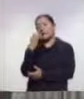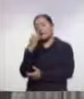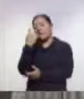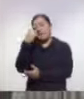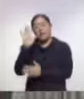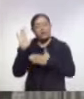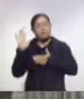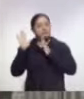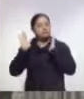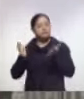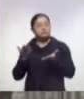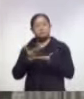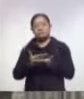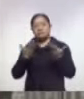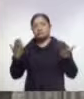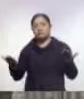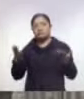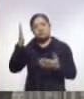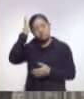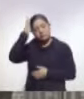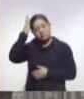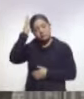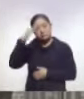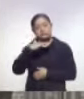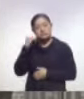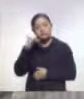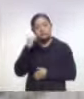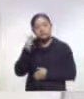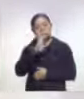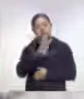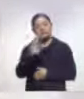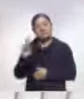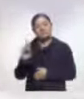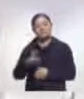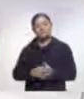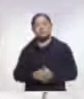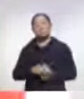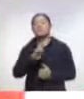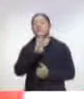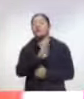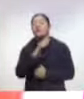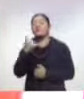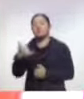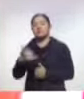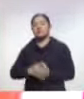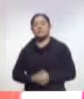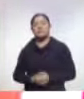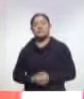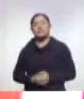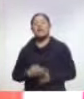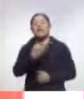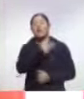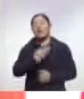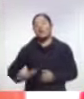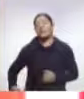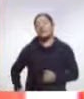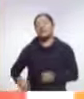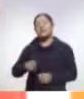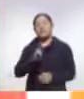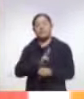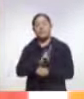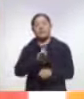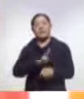promesa política del actual primer ministro británico, Boris Johnson. El presidente de Paraguay, Mario Abdo,